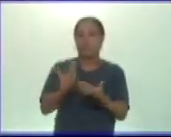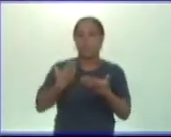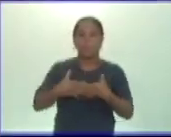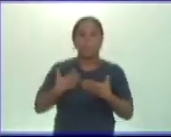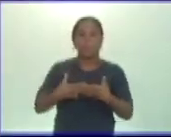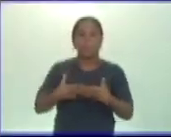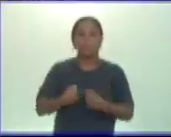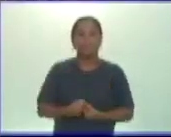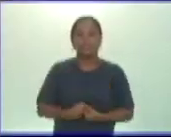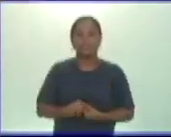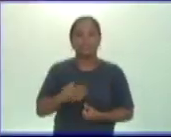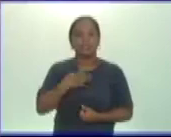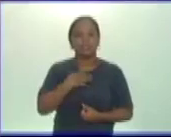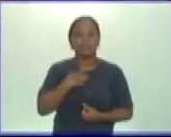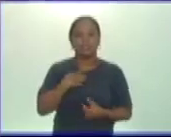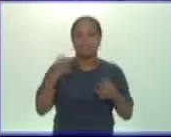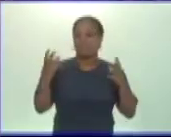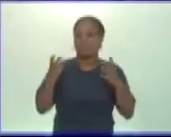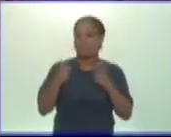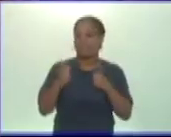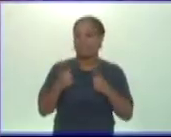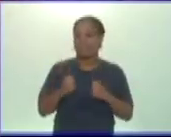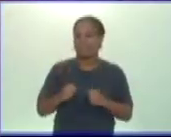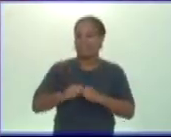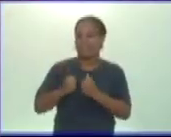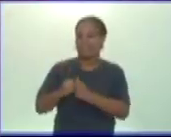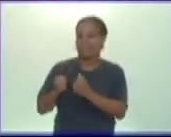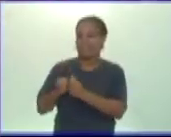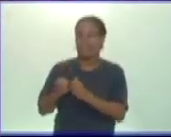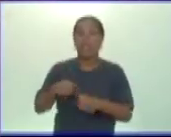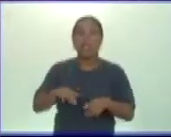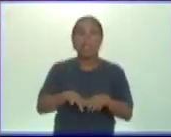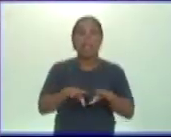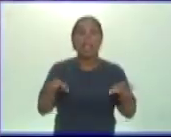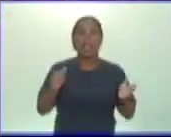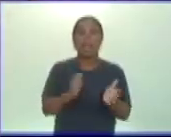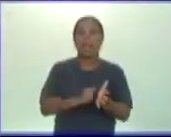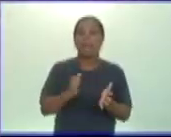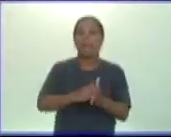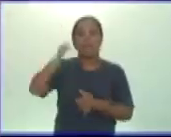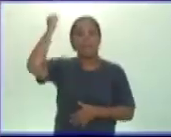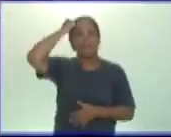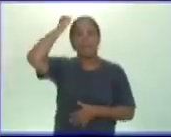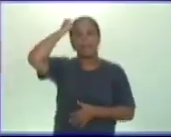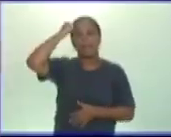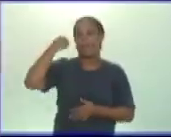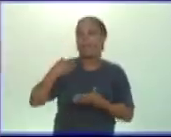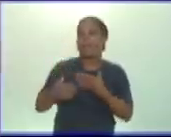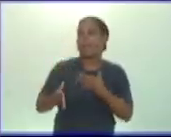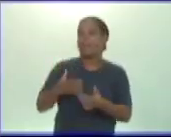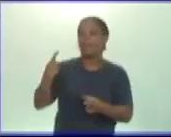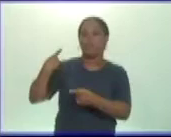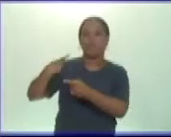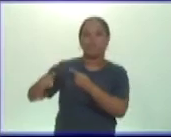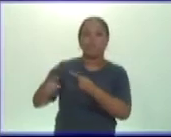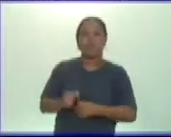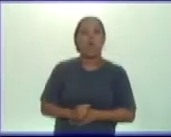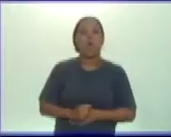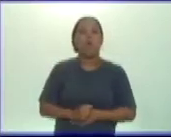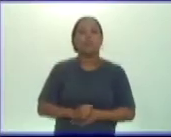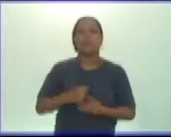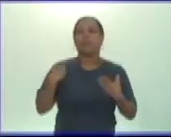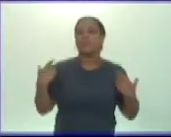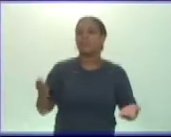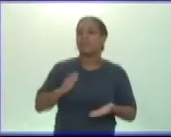decir, tiene un efecto corrosivo sobre los materiales como la madera, la piedra y el plástico, entre otros. ¿Qué medidas se pueden tomar